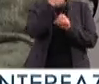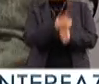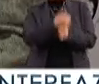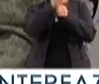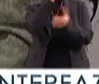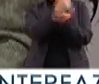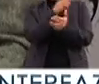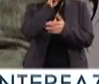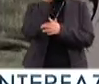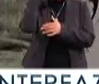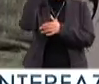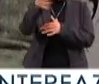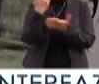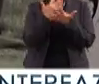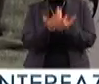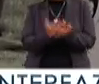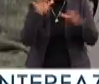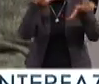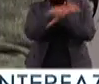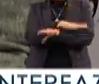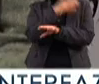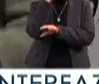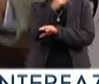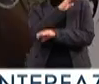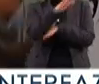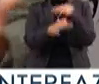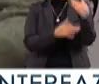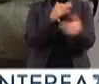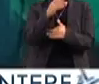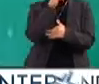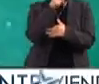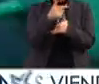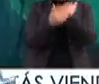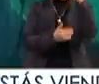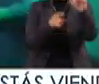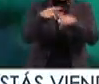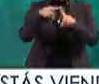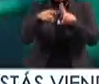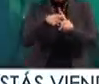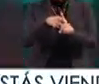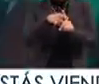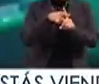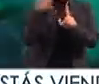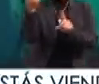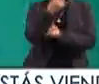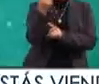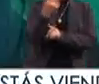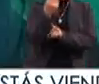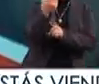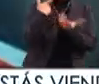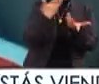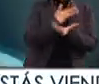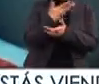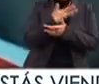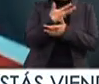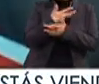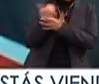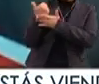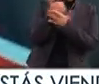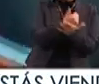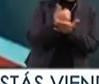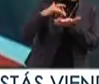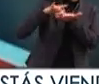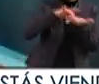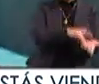sea un futuro también de esperanza y de cambio para mejor, para positivo, es necesario contar con el